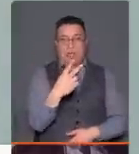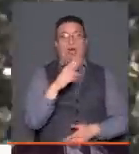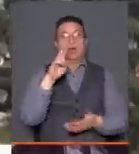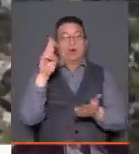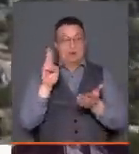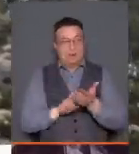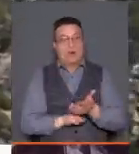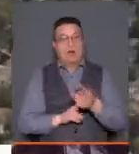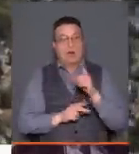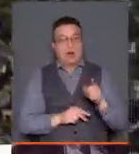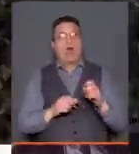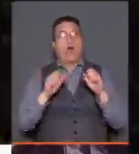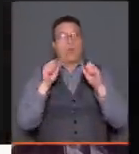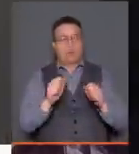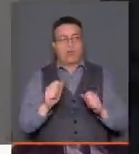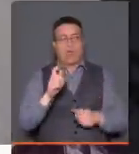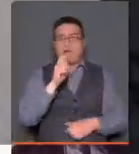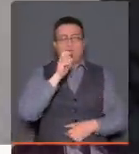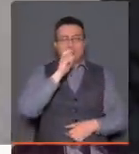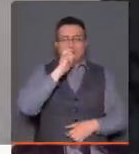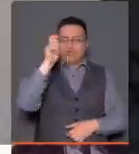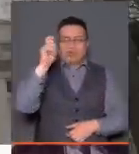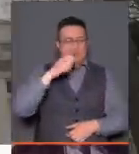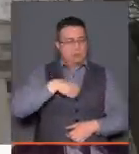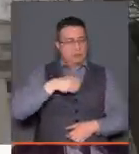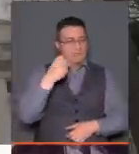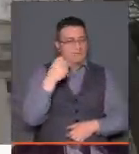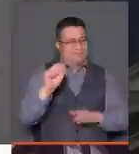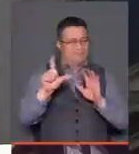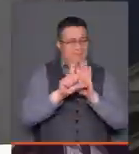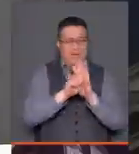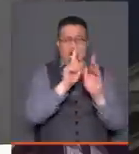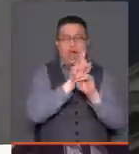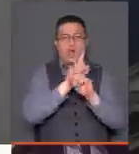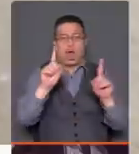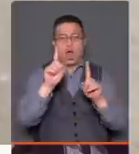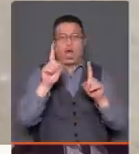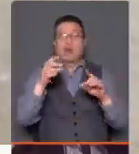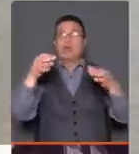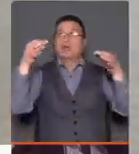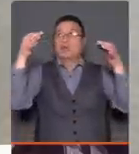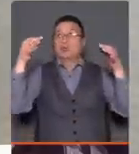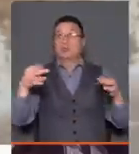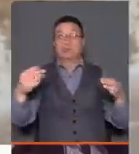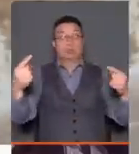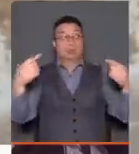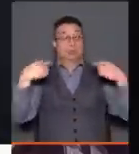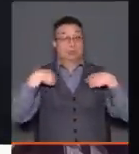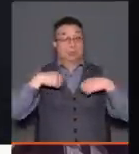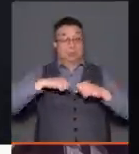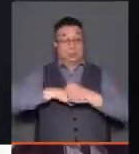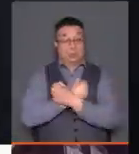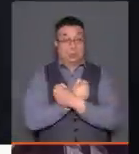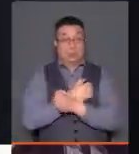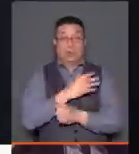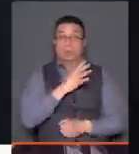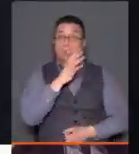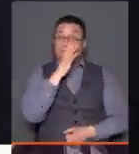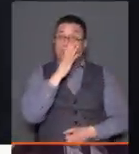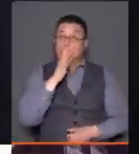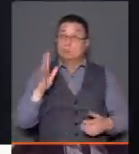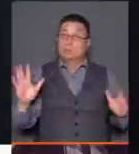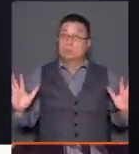podemos jurar que nunca cometeremos un delito Pero nadie puede asegurarte que no irás a la cárcel